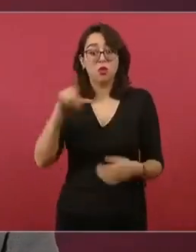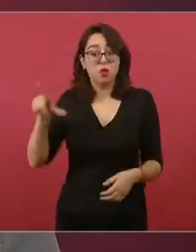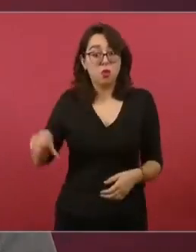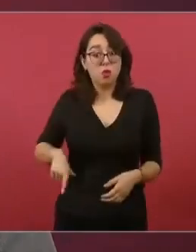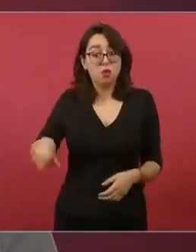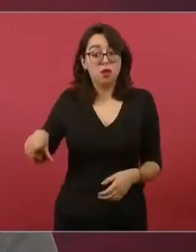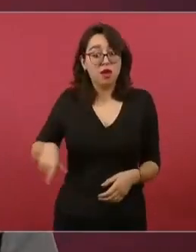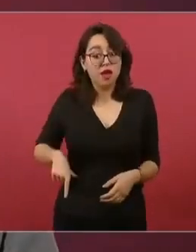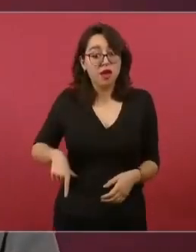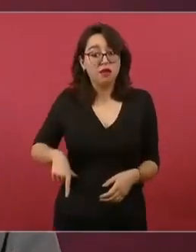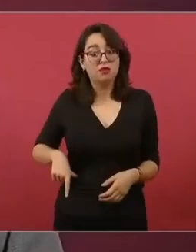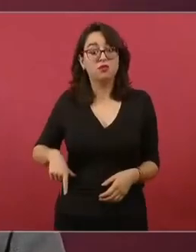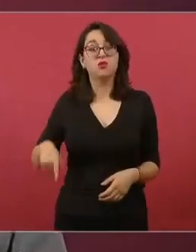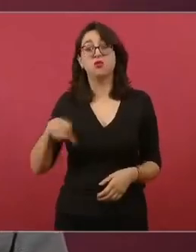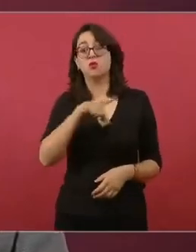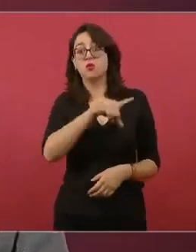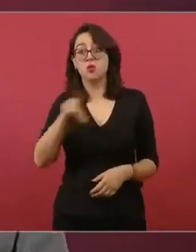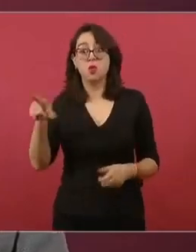Para los jóvenes,